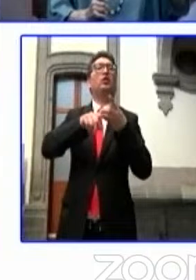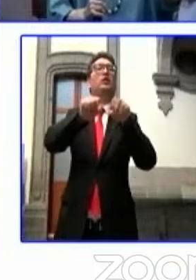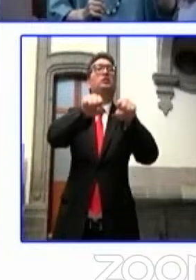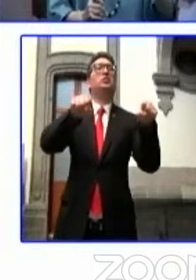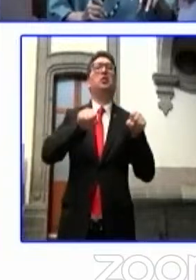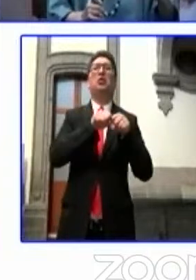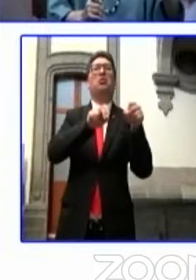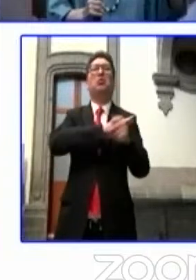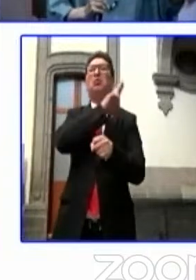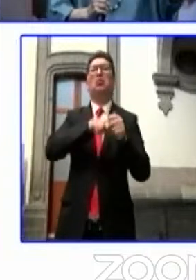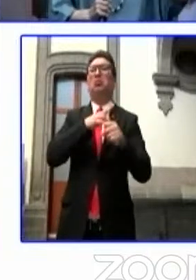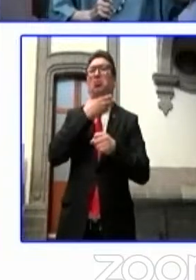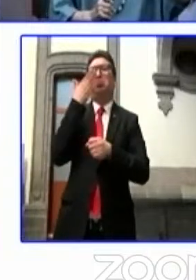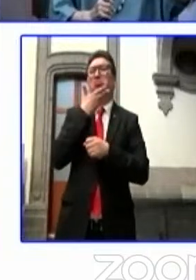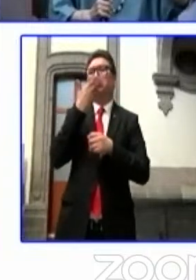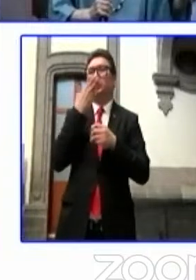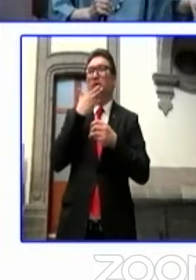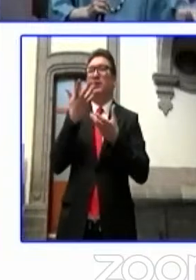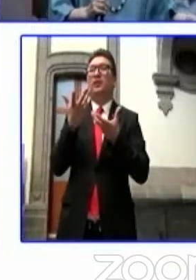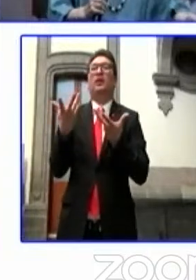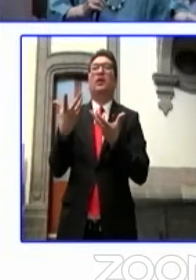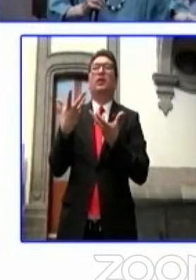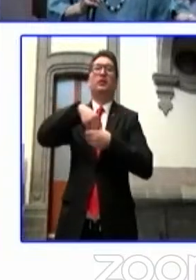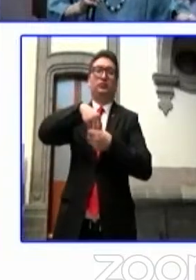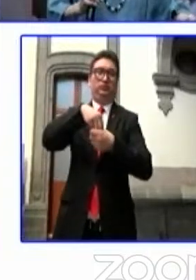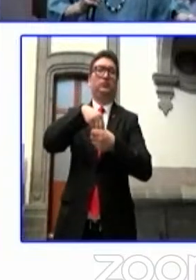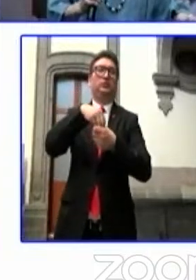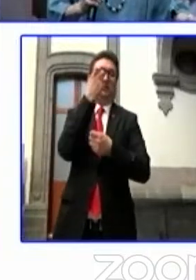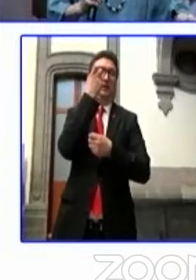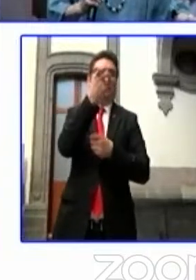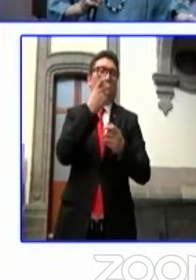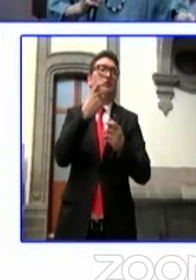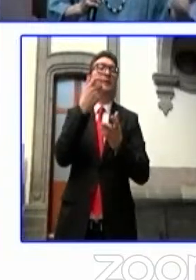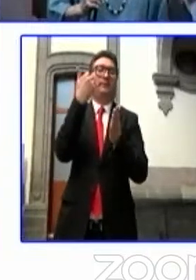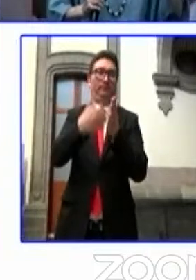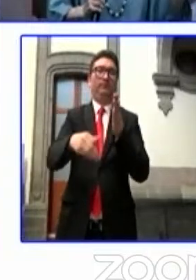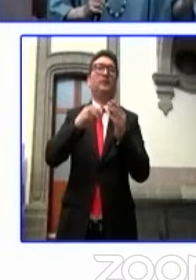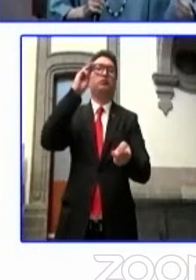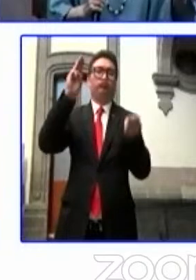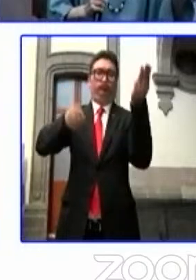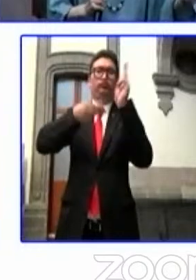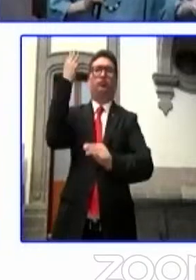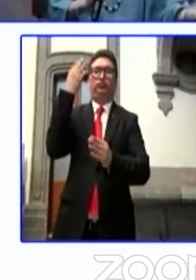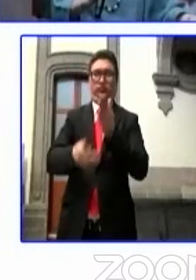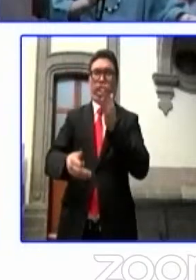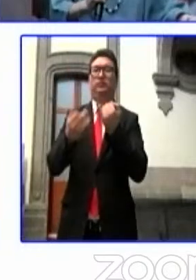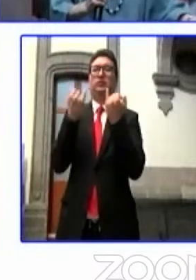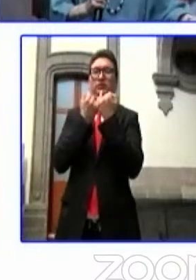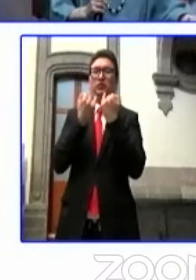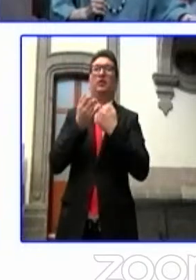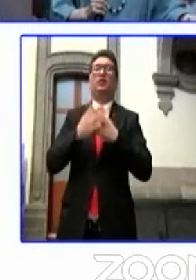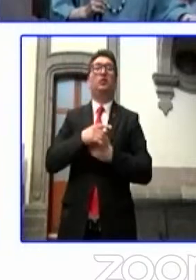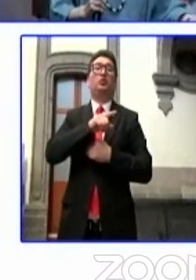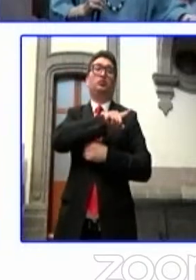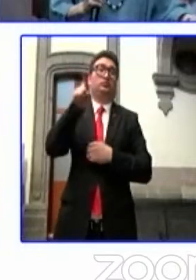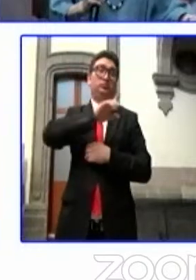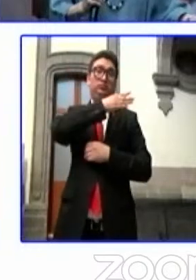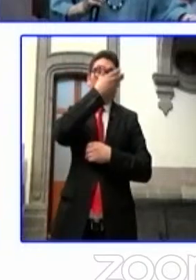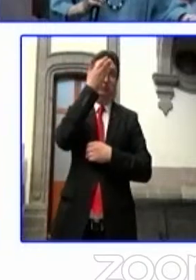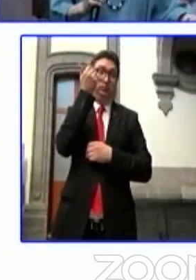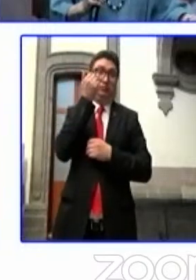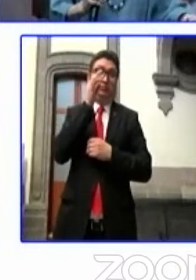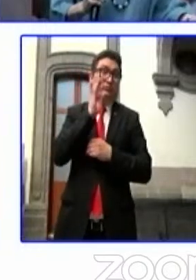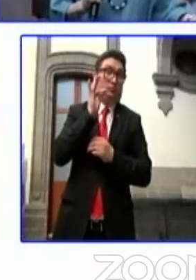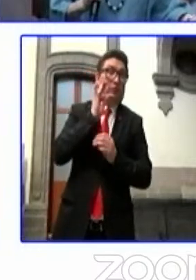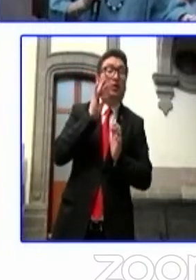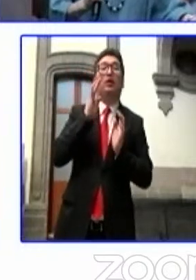pueda incluirse. Esa es una falta que tenemos en todo el mundo. Entonces, ahora hay que, no sé si saben, pero ya